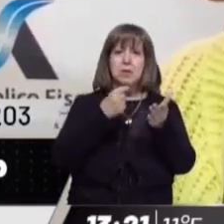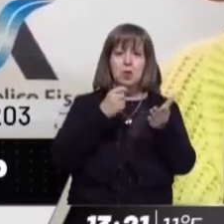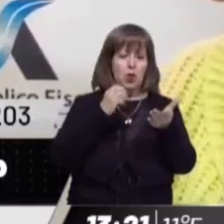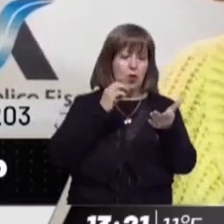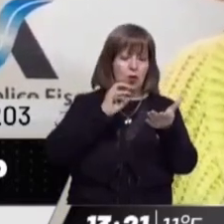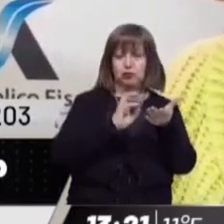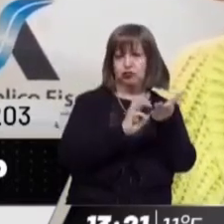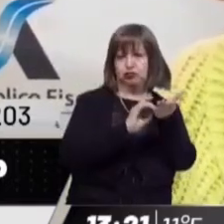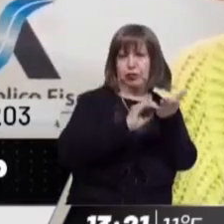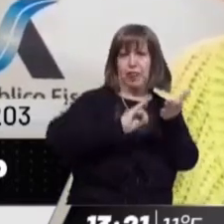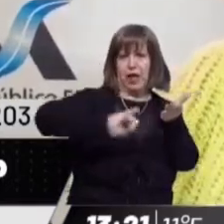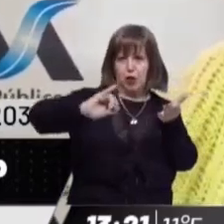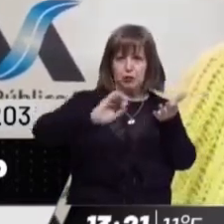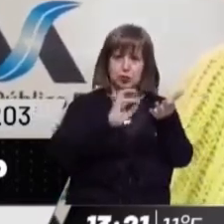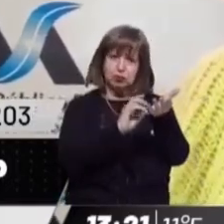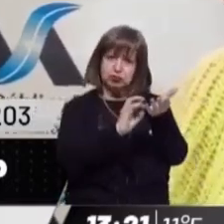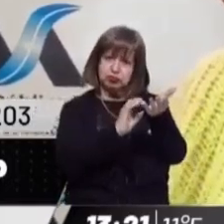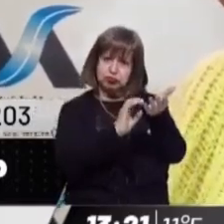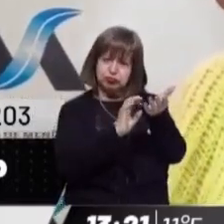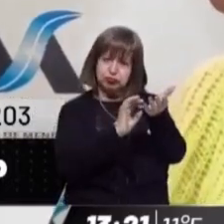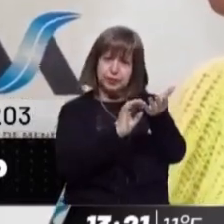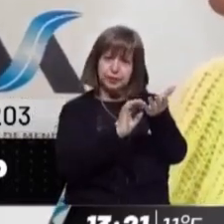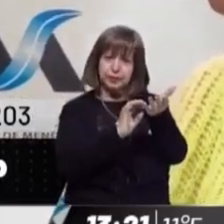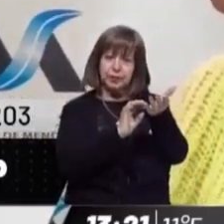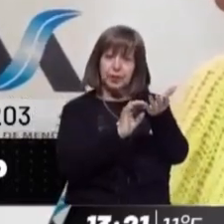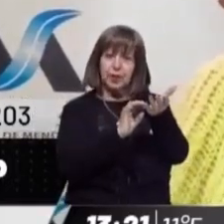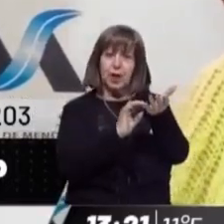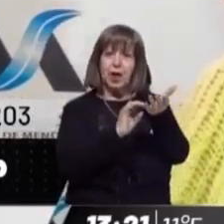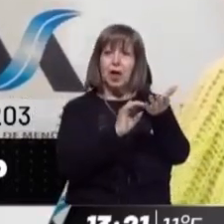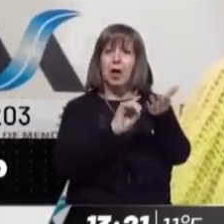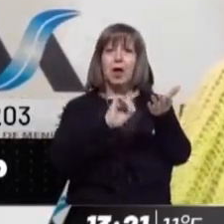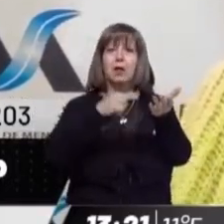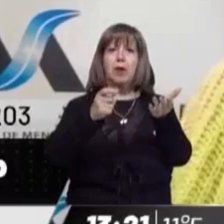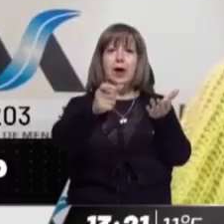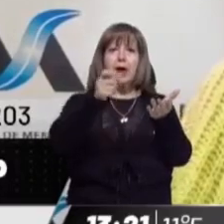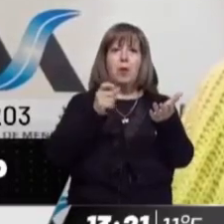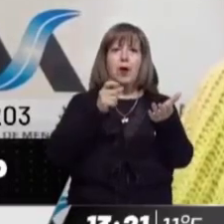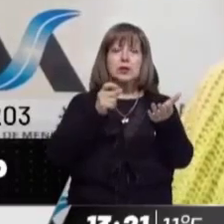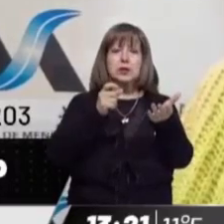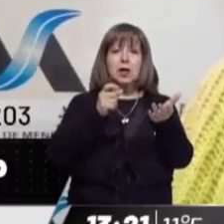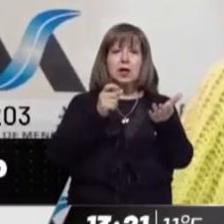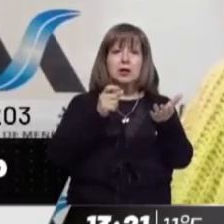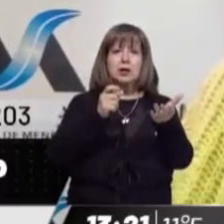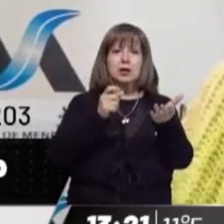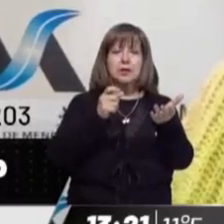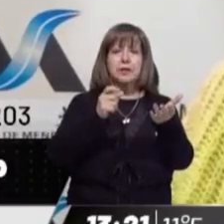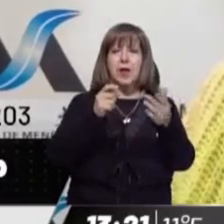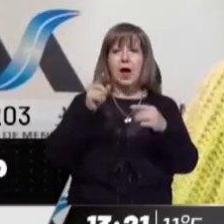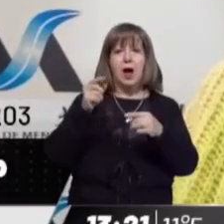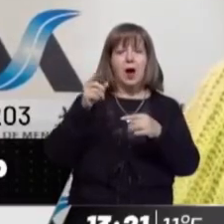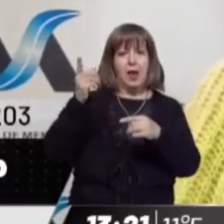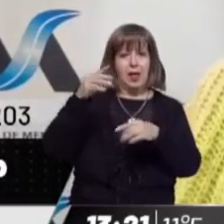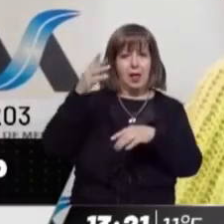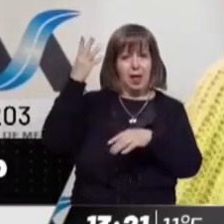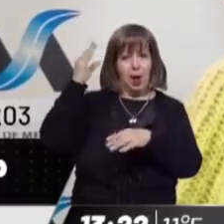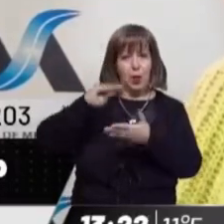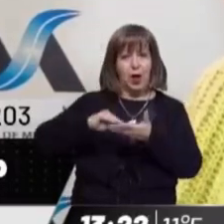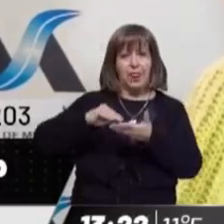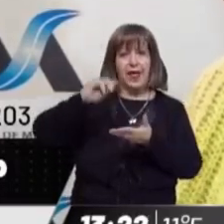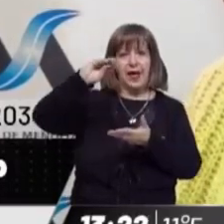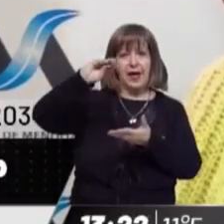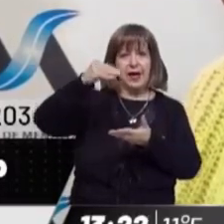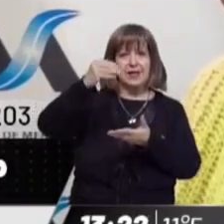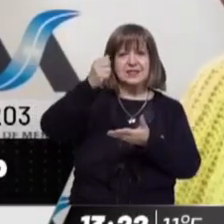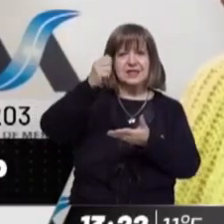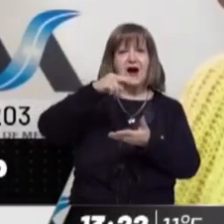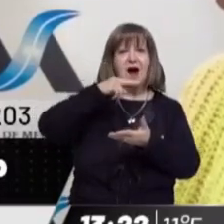respuesta. Los detalles los va a brindar la coordinadora general, la doctora Andrea Chávez.